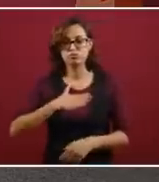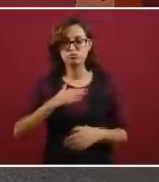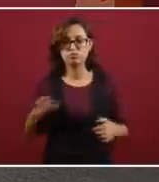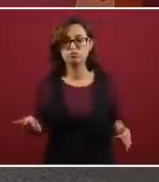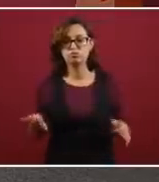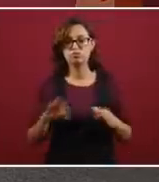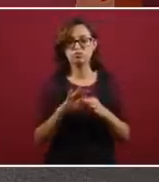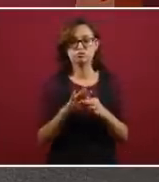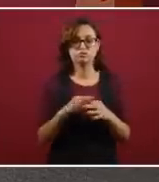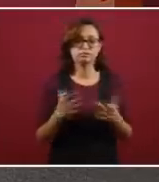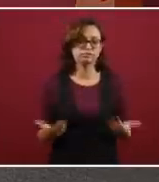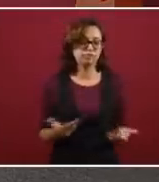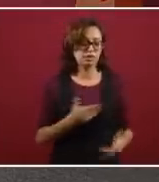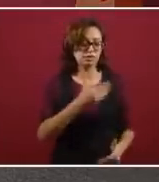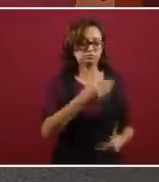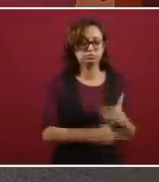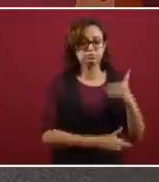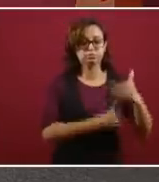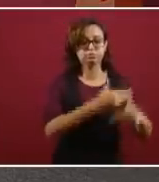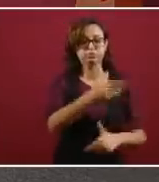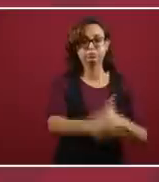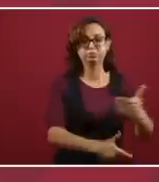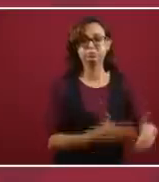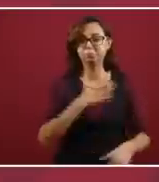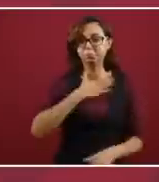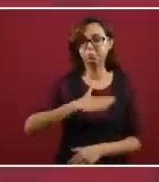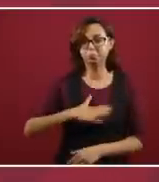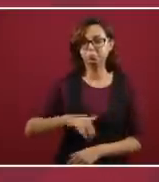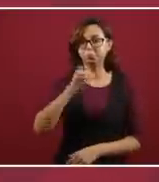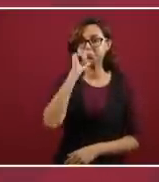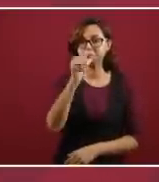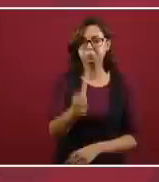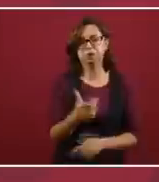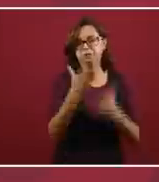porque progreso sin justicia es retroceso.